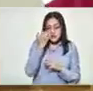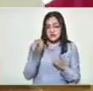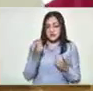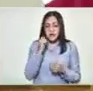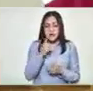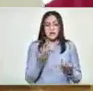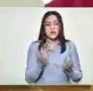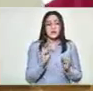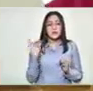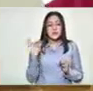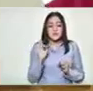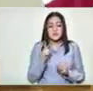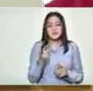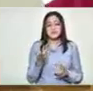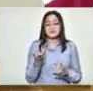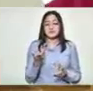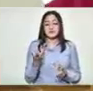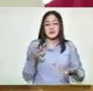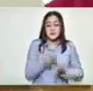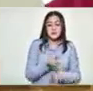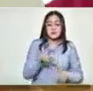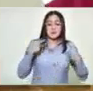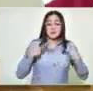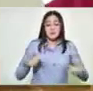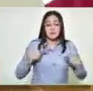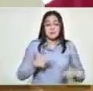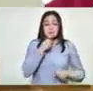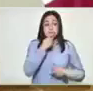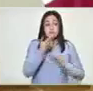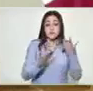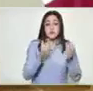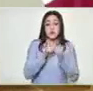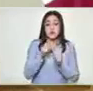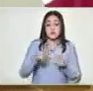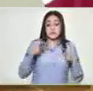o intentos de encubrir a las gentes que hablan con los